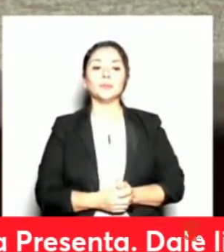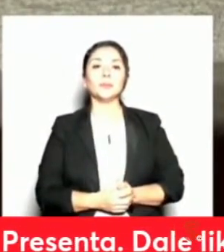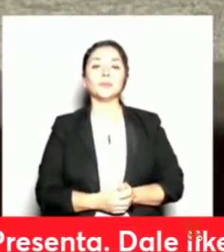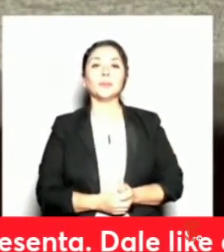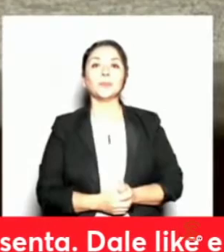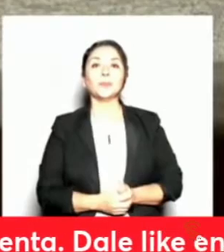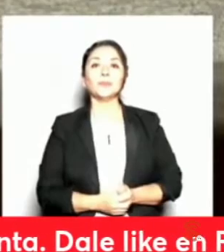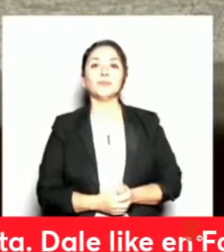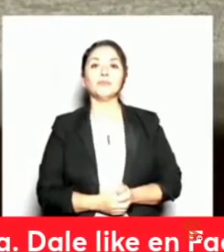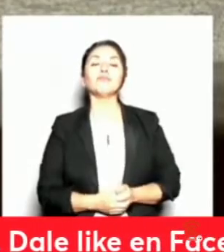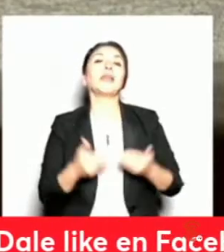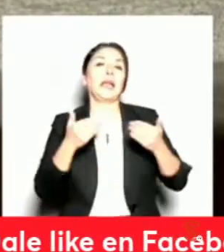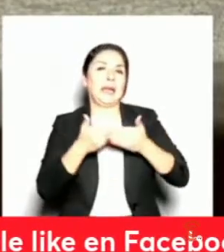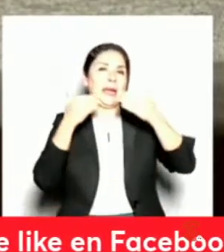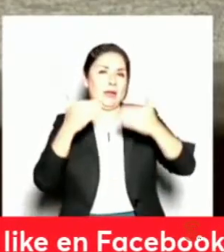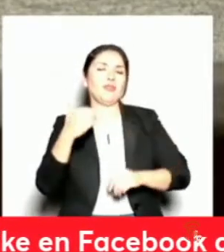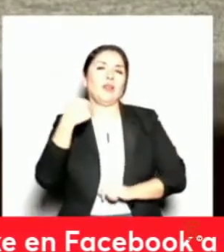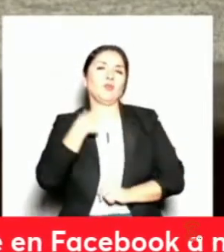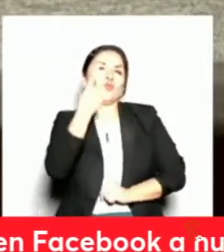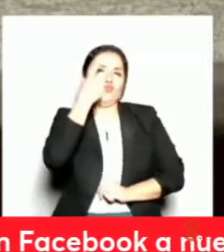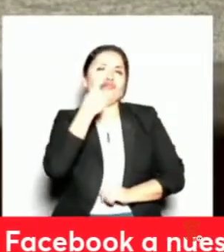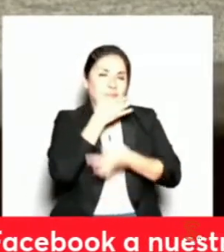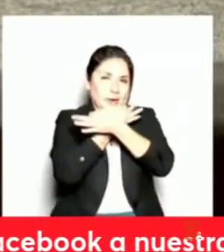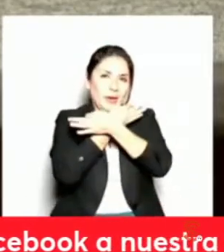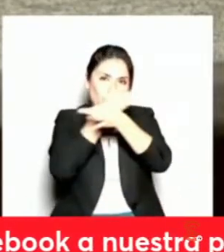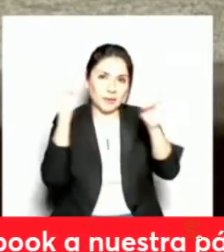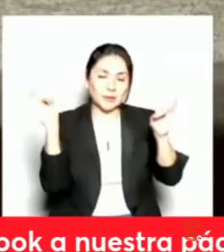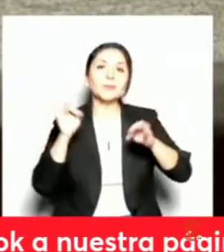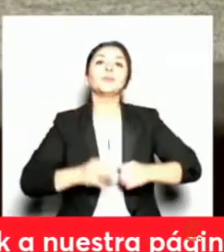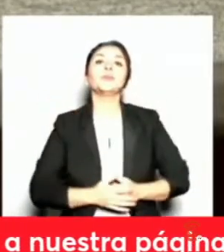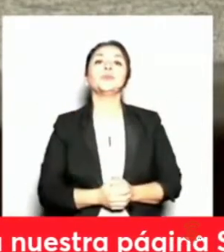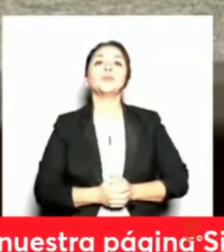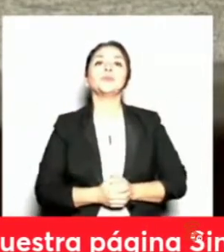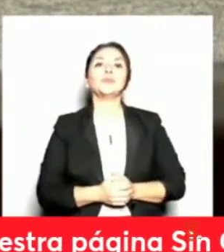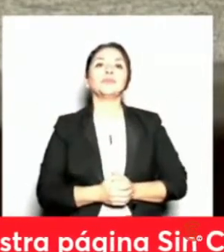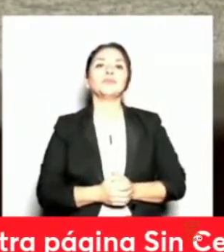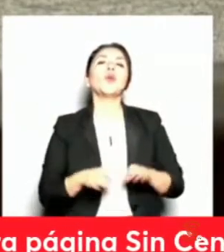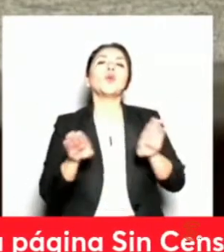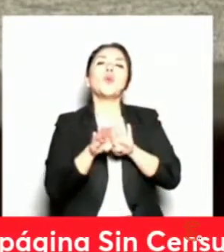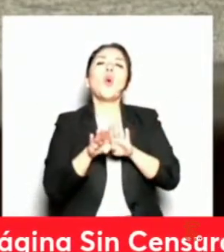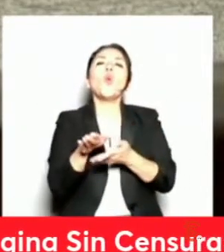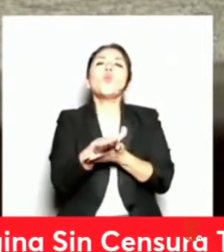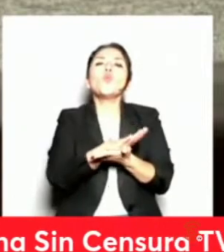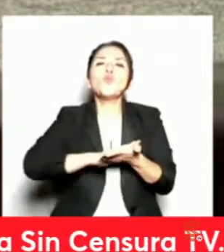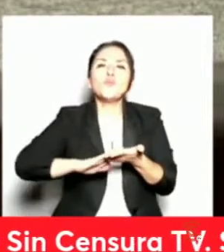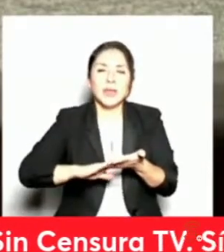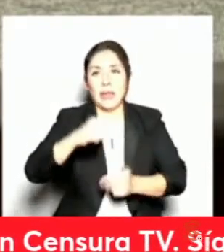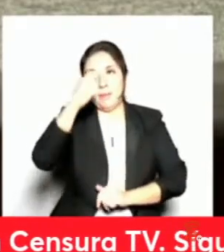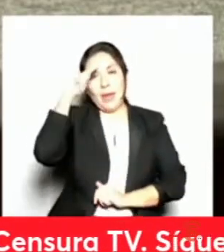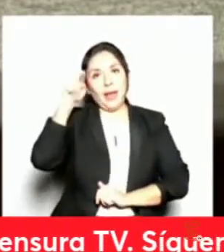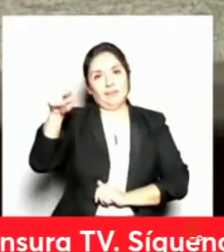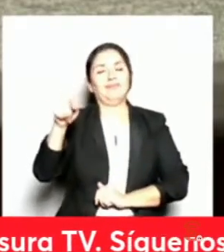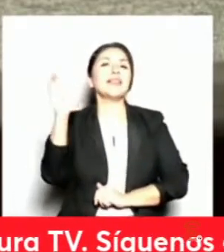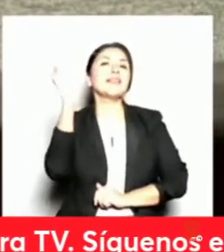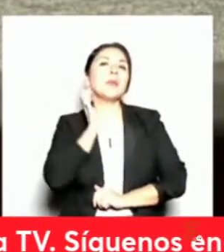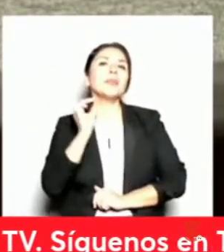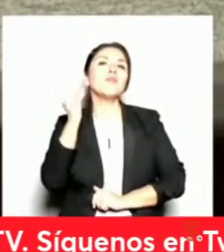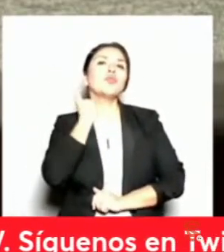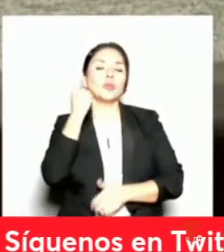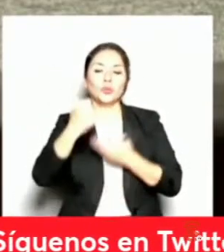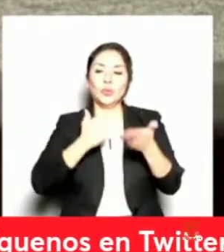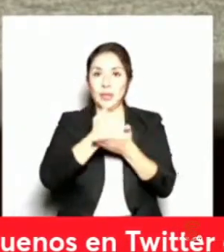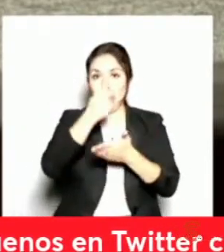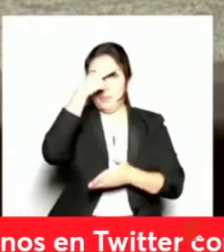Quiero hacer un llamado también, un humilde llamado al Congreso de la Ciudad de